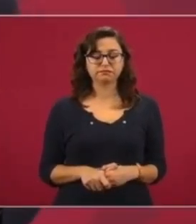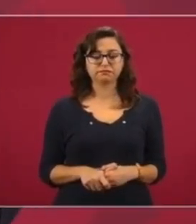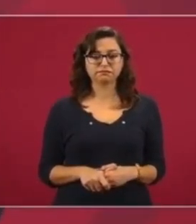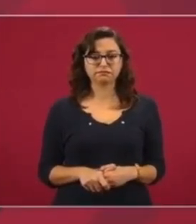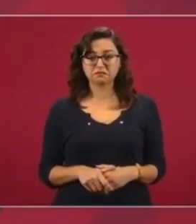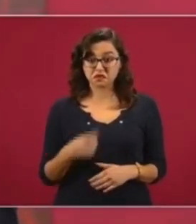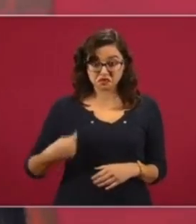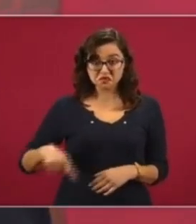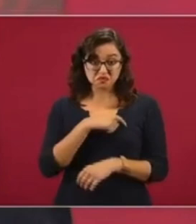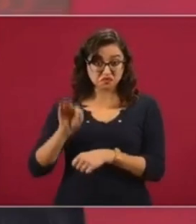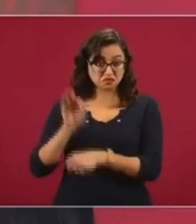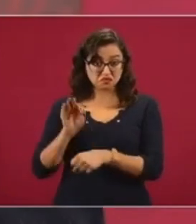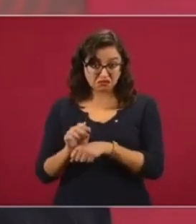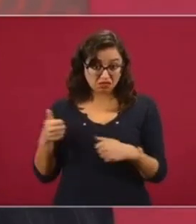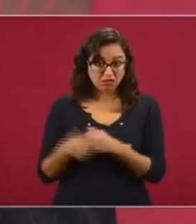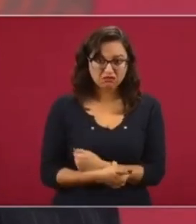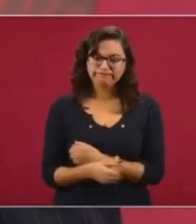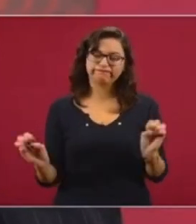a encubrir a nadie.